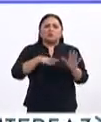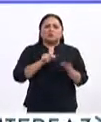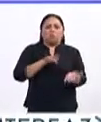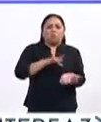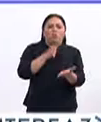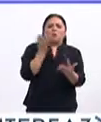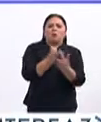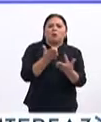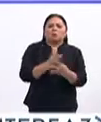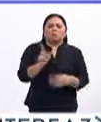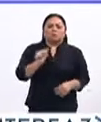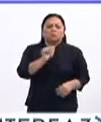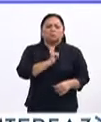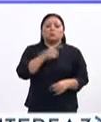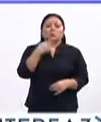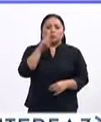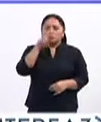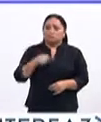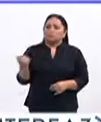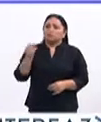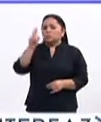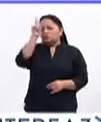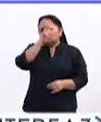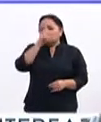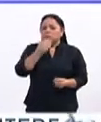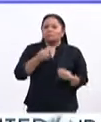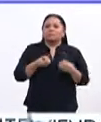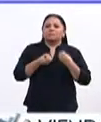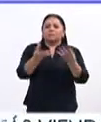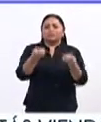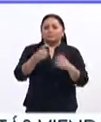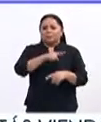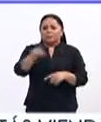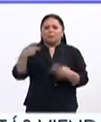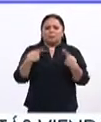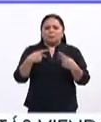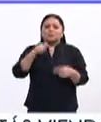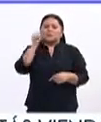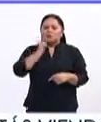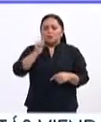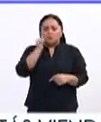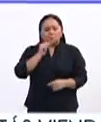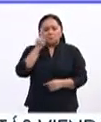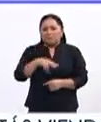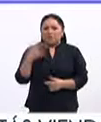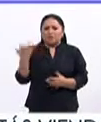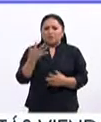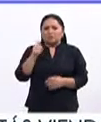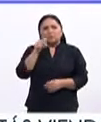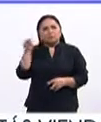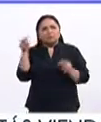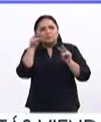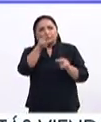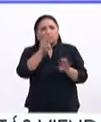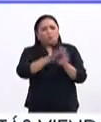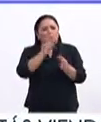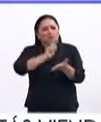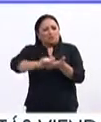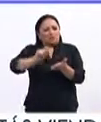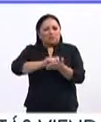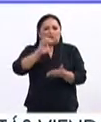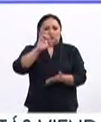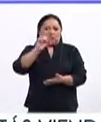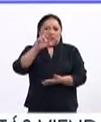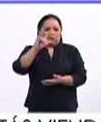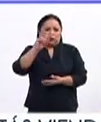lo que él está apoyando, pero es muy generoso en ese sentido, ¿no? O sea, siempre está haciéndote, te llama la atención sobre un escritor, sobre